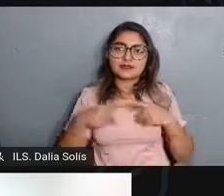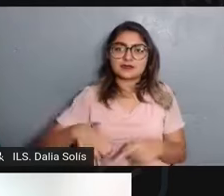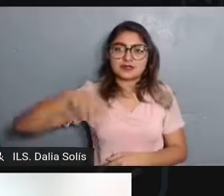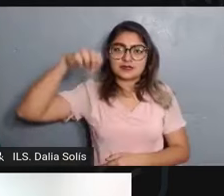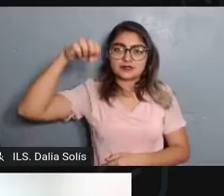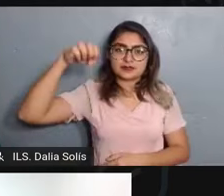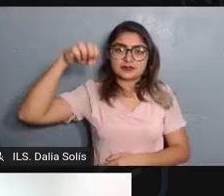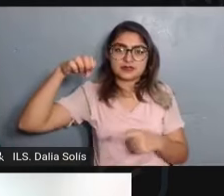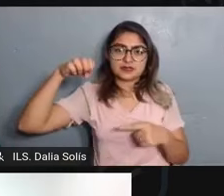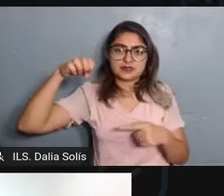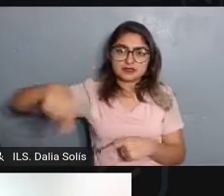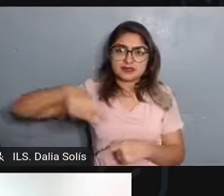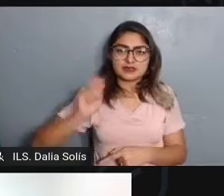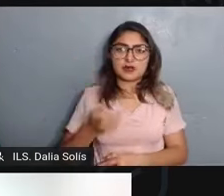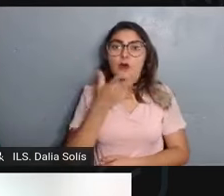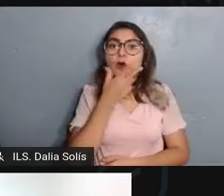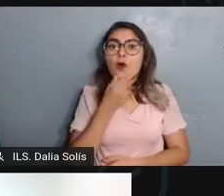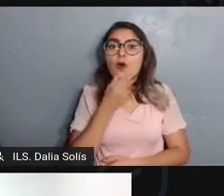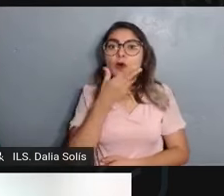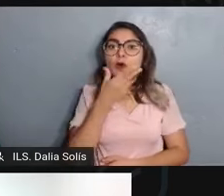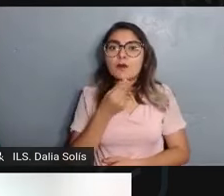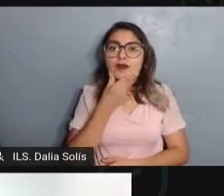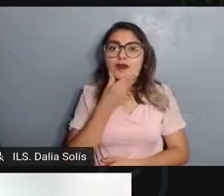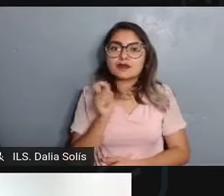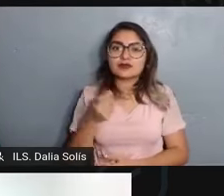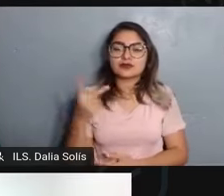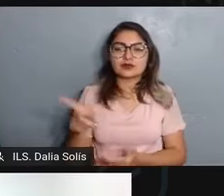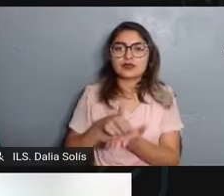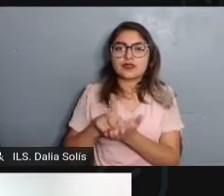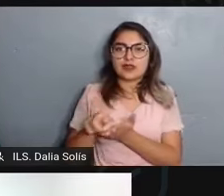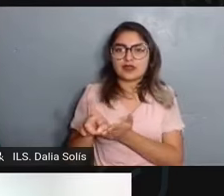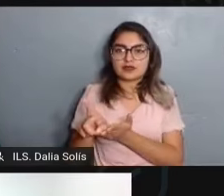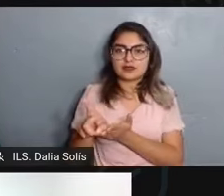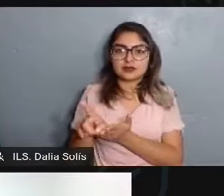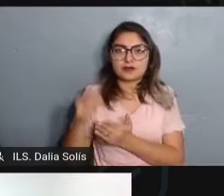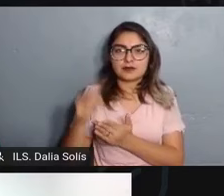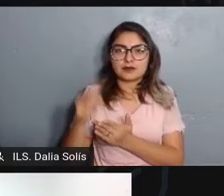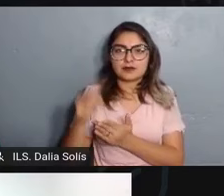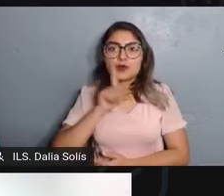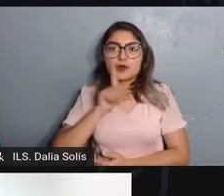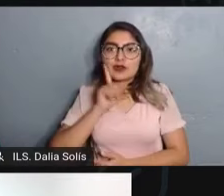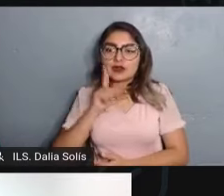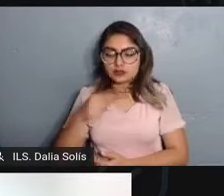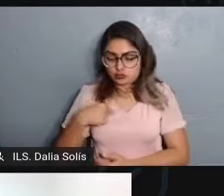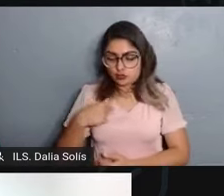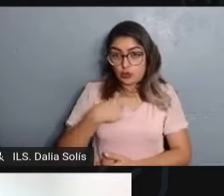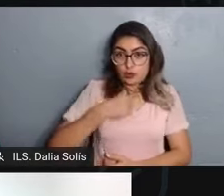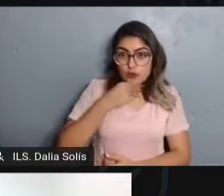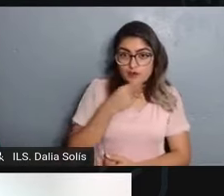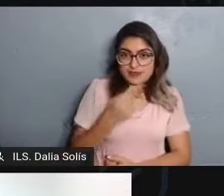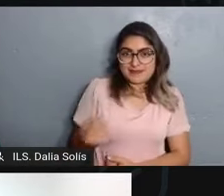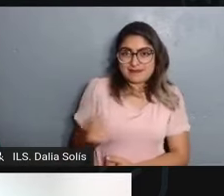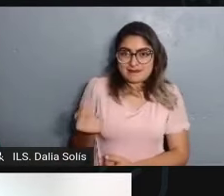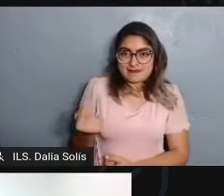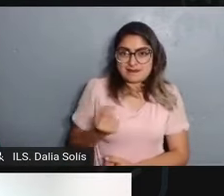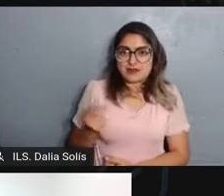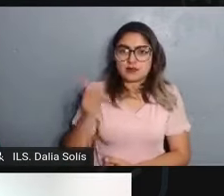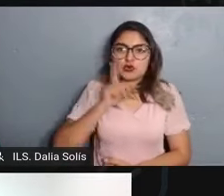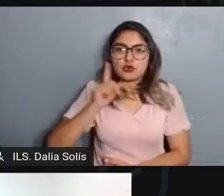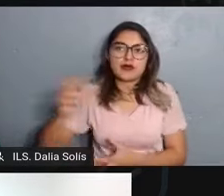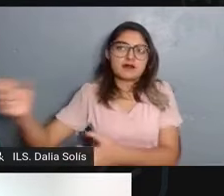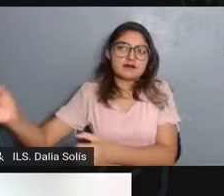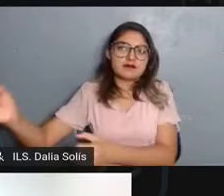mujer para su satisfacción, porque todo esto va en función de lo que puede hacer el viejo, la persona